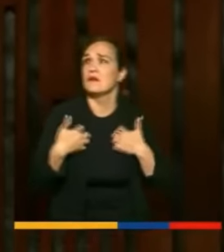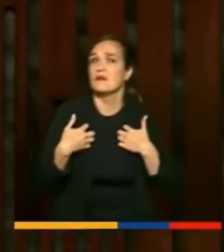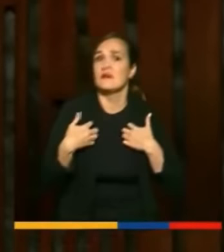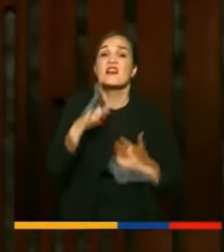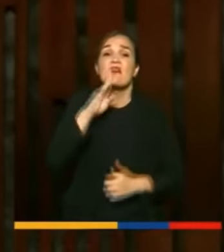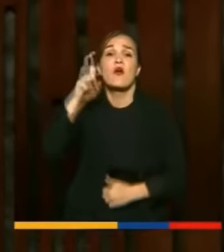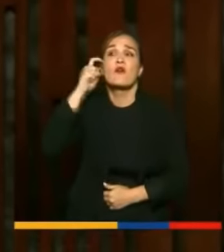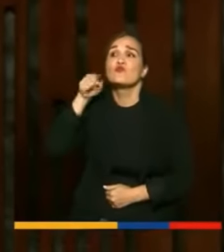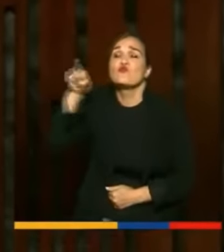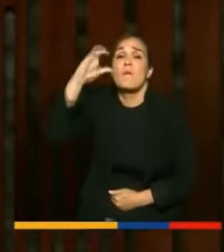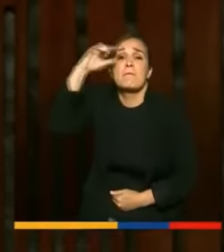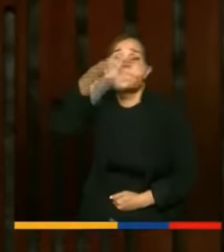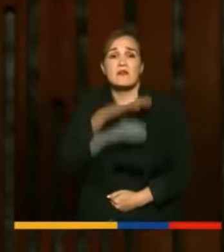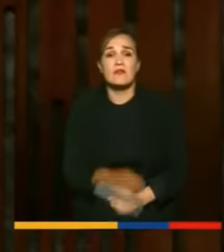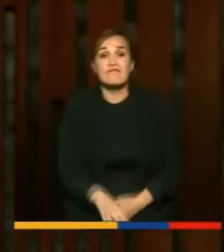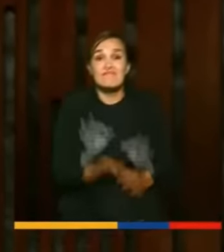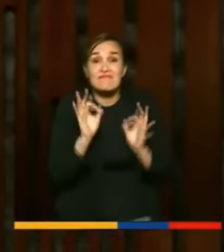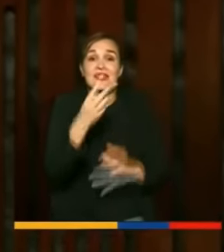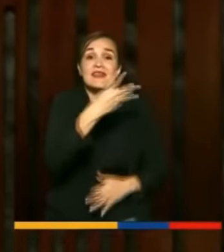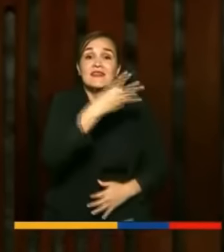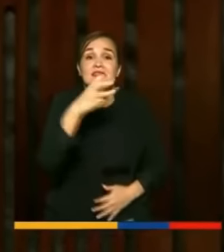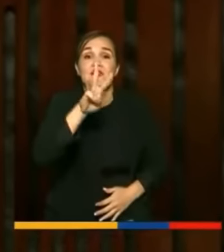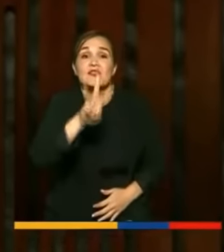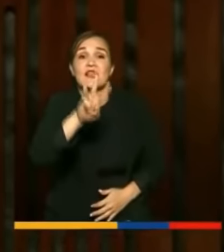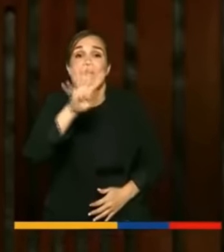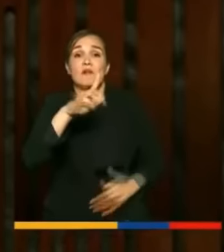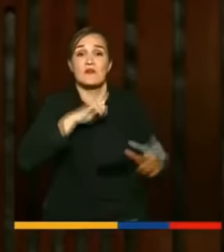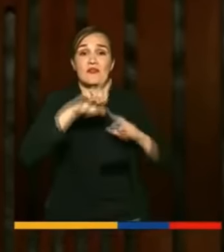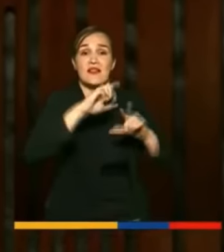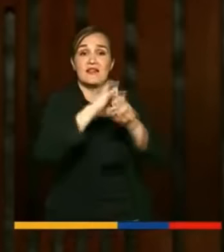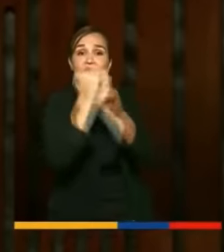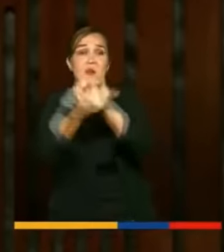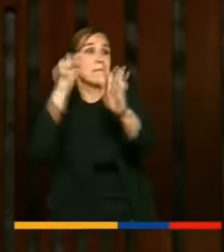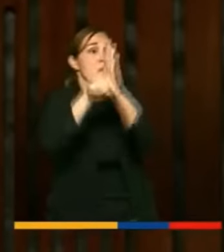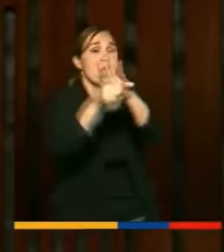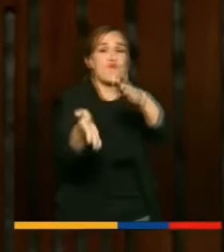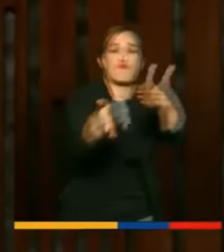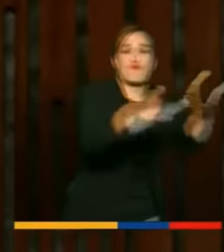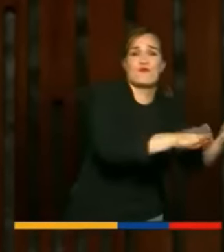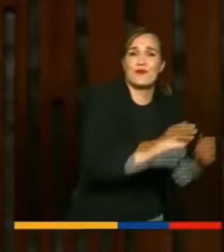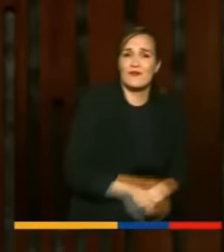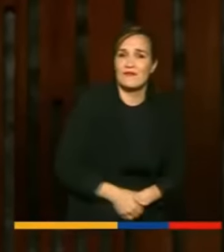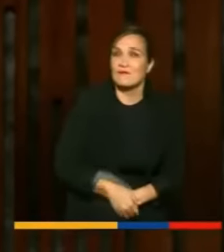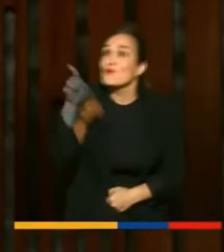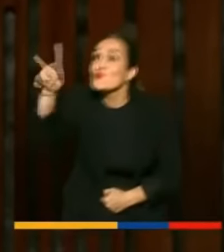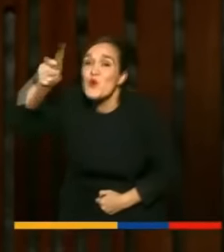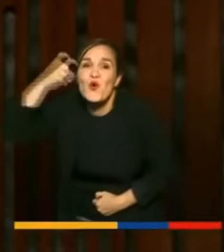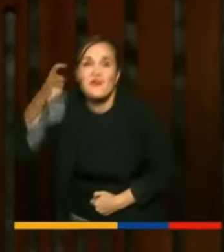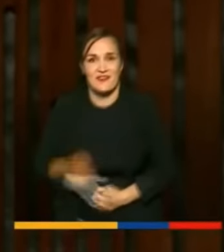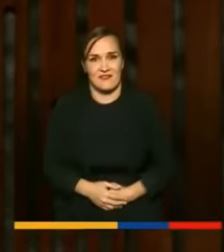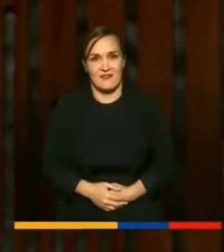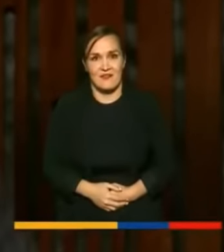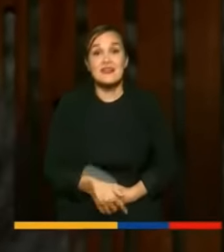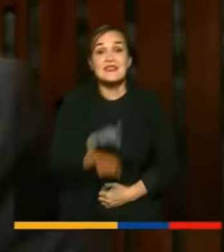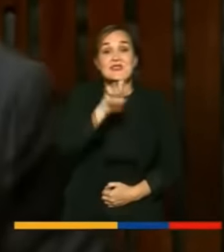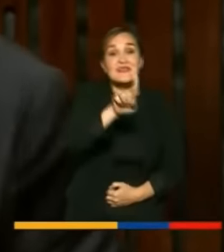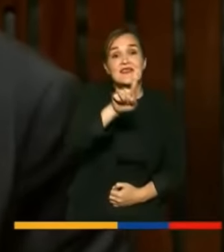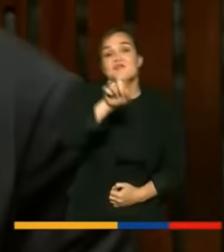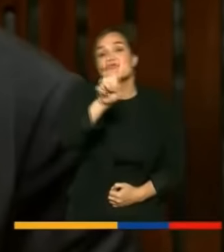presidente, 334 líderes sociales han sido asesinados y han ocurrido más de 170